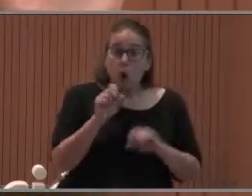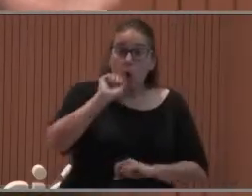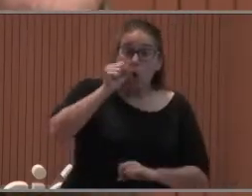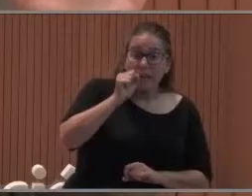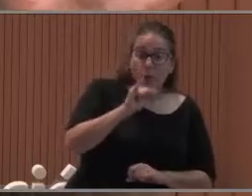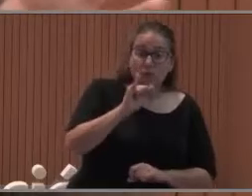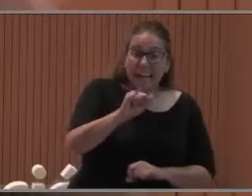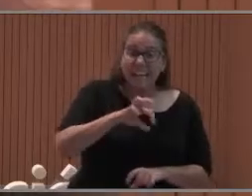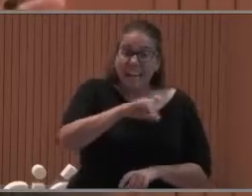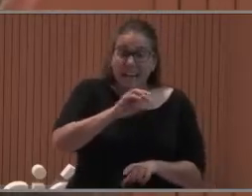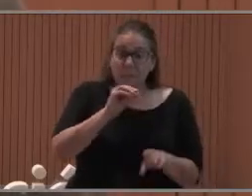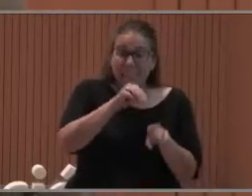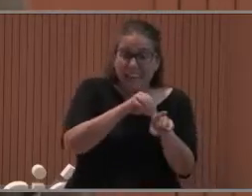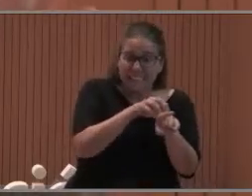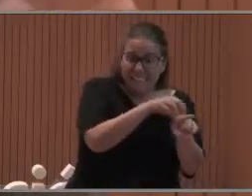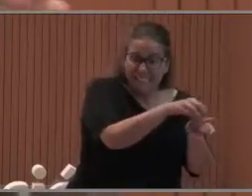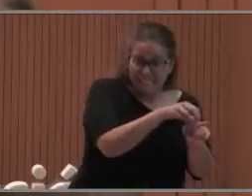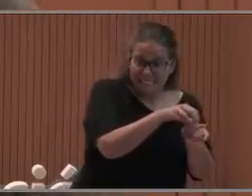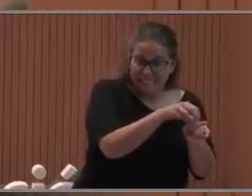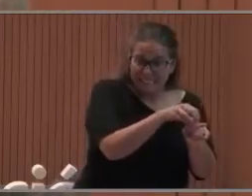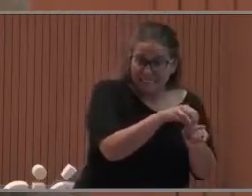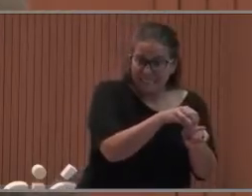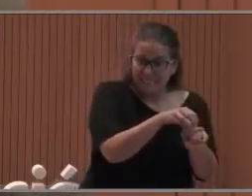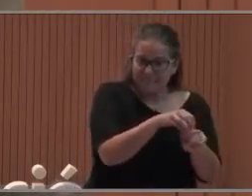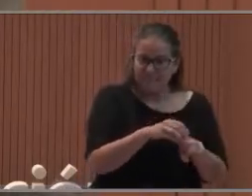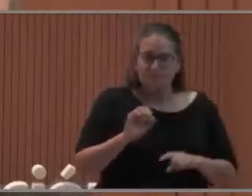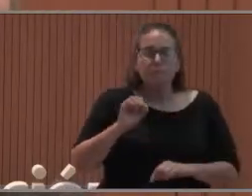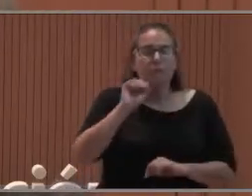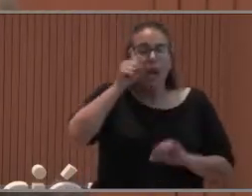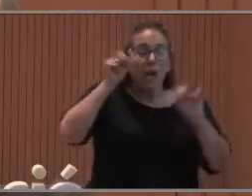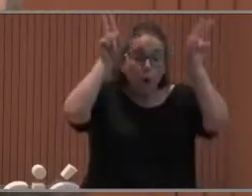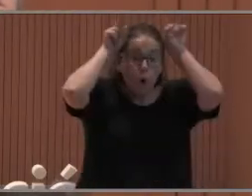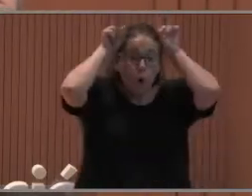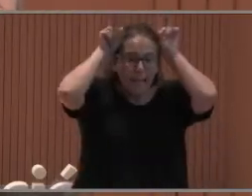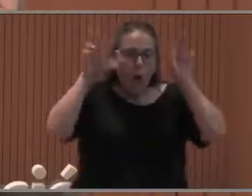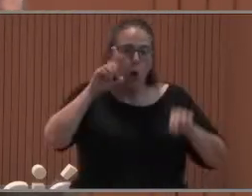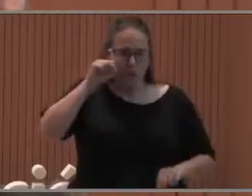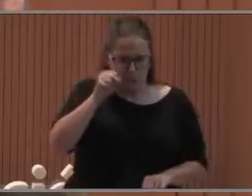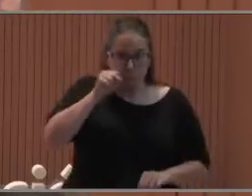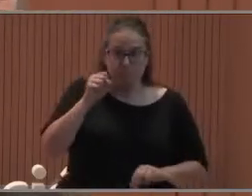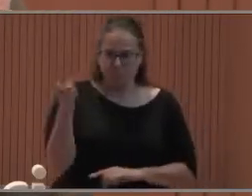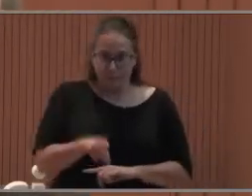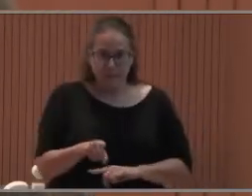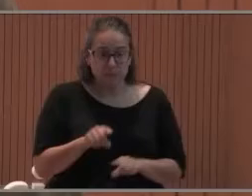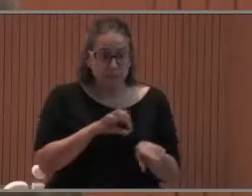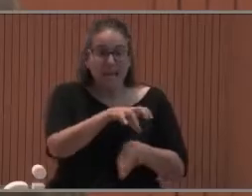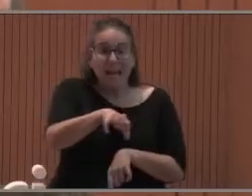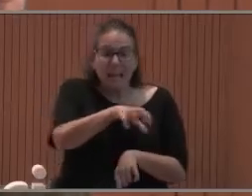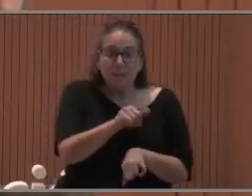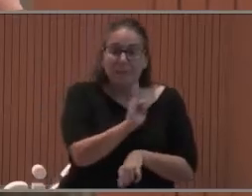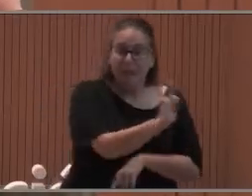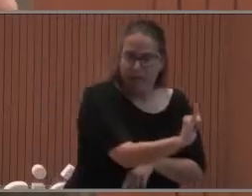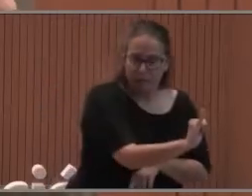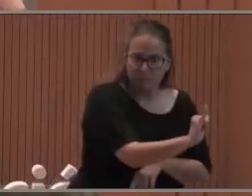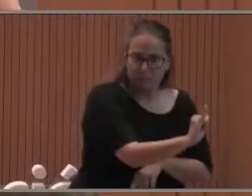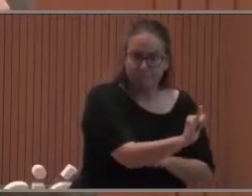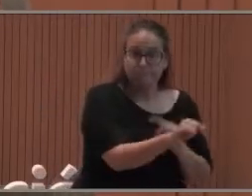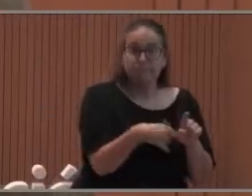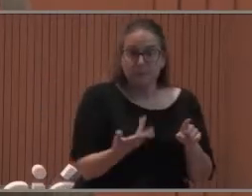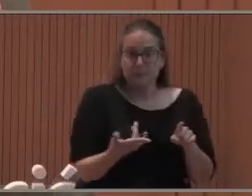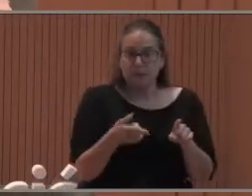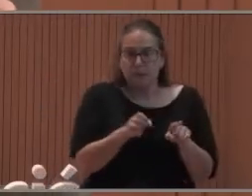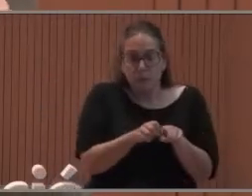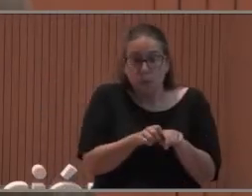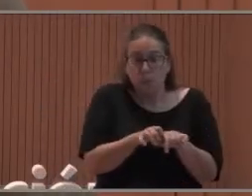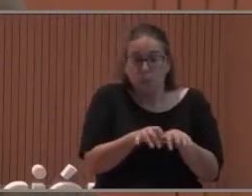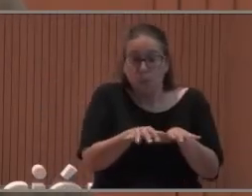climático, lo de los conejos aquí, pero sí que es verdad que hay una mayor, todo el mundo coincide en que hay una mayor extensión y distribución de